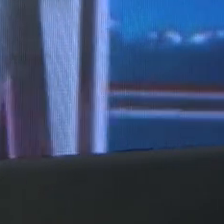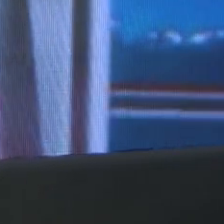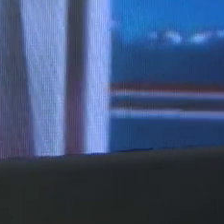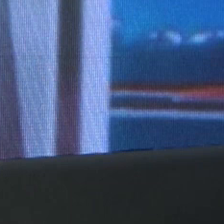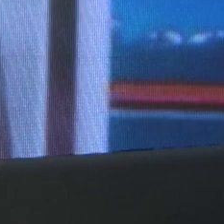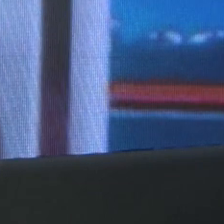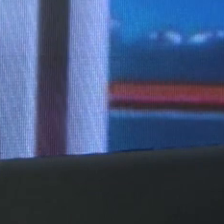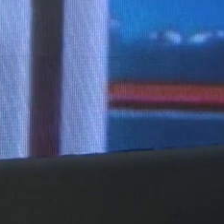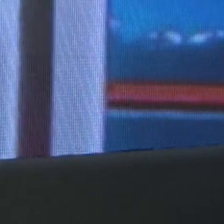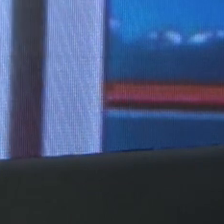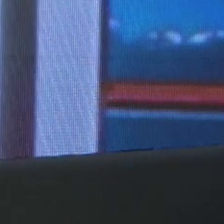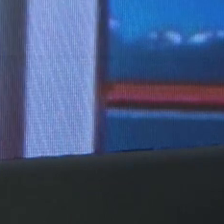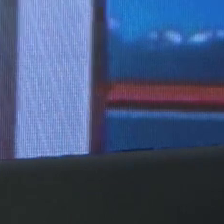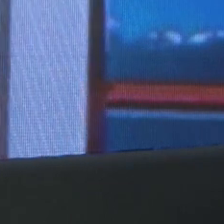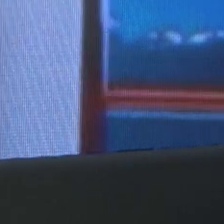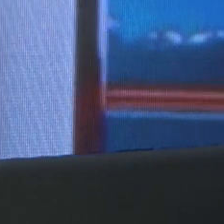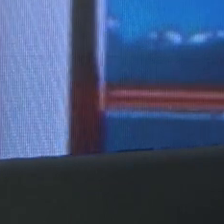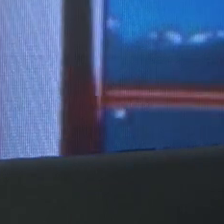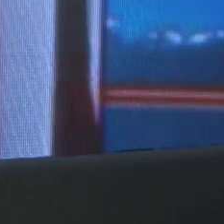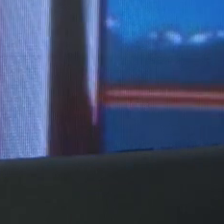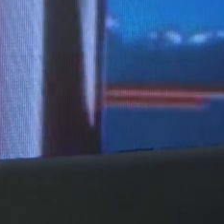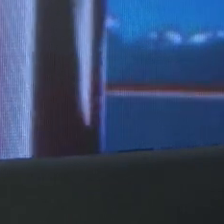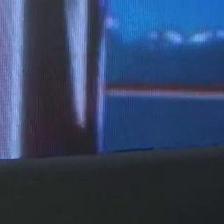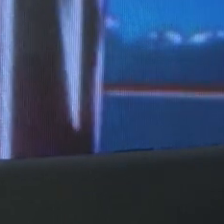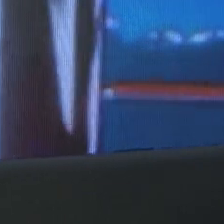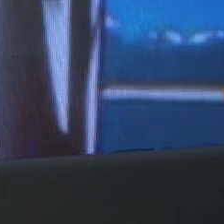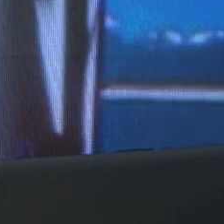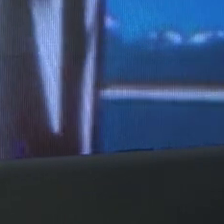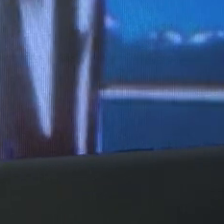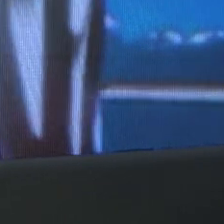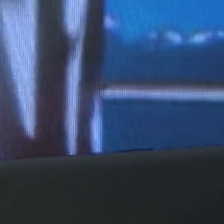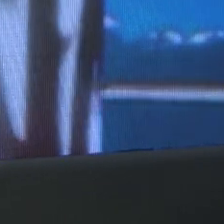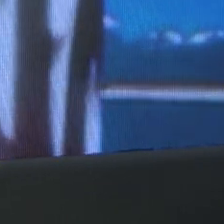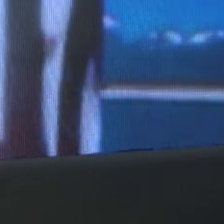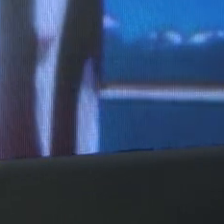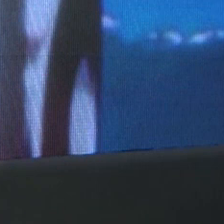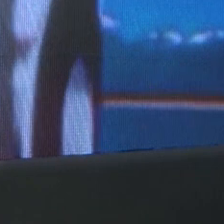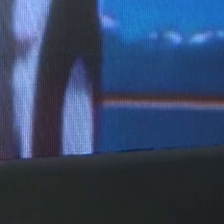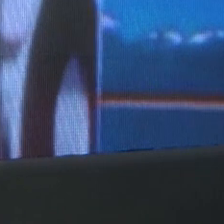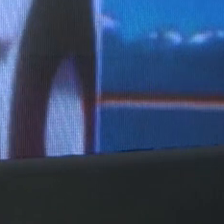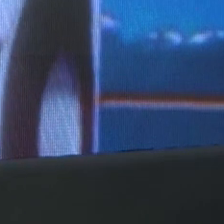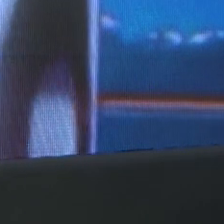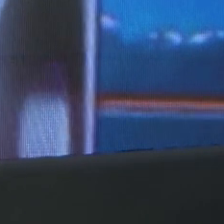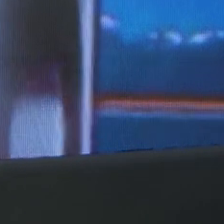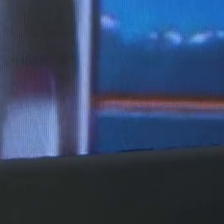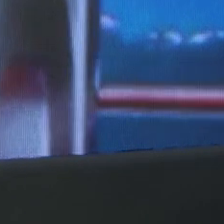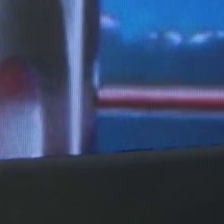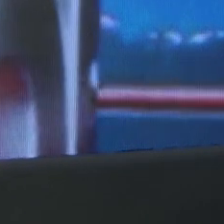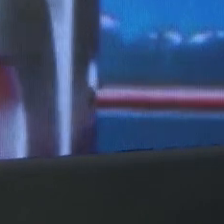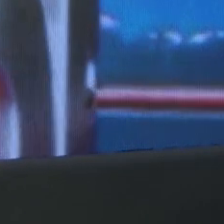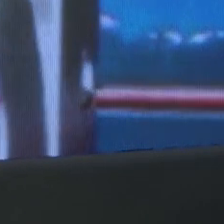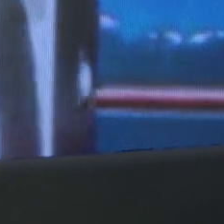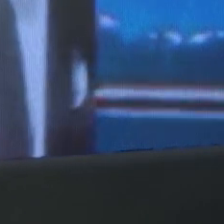¿no?, la votación que se dio anoche en el Congreso de la Nación. Lamentablemente, tres diputados nacionales se opusieron a la creación de esta